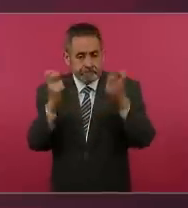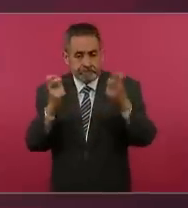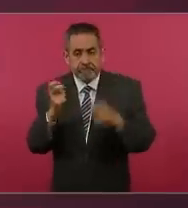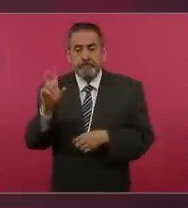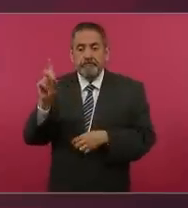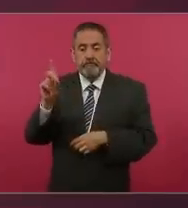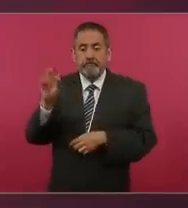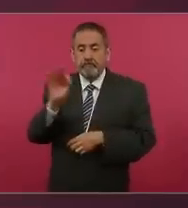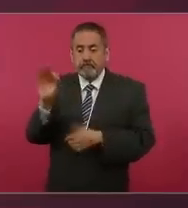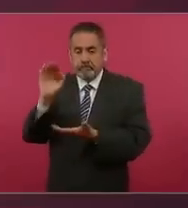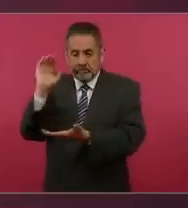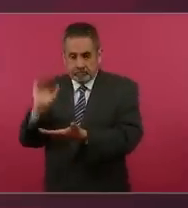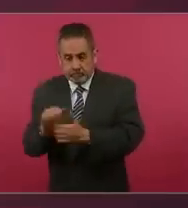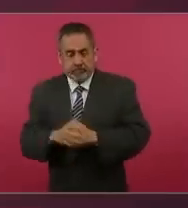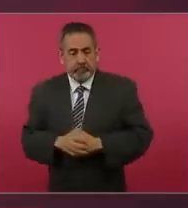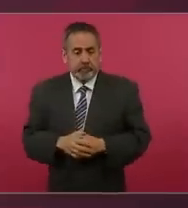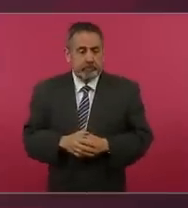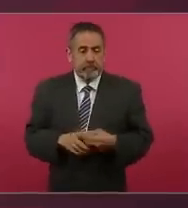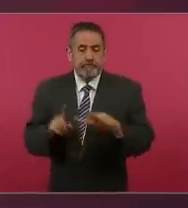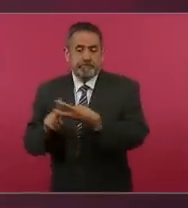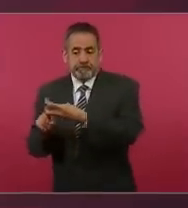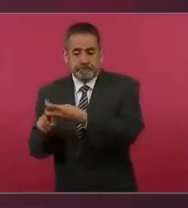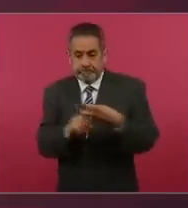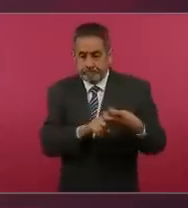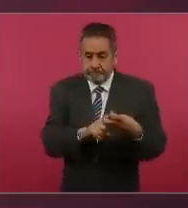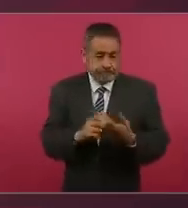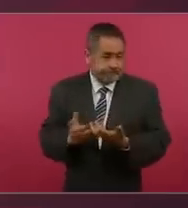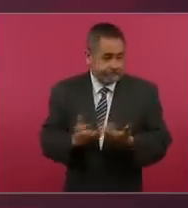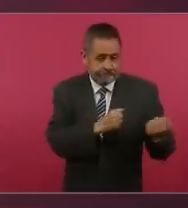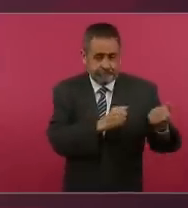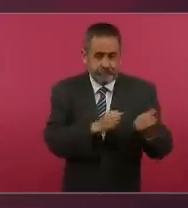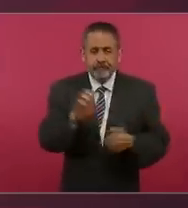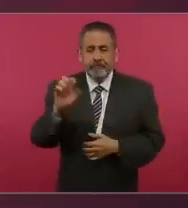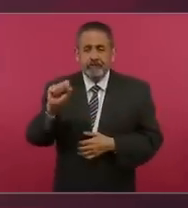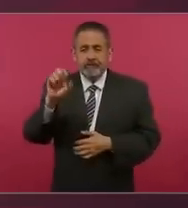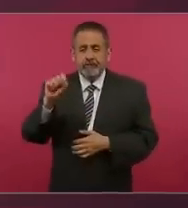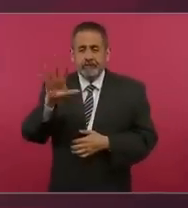del secuestro sesenta y cinco por ciento menos